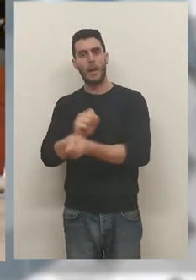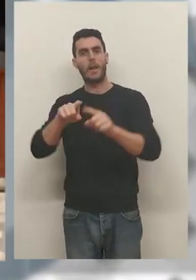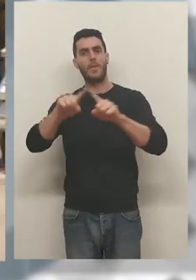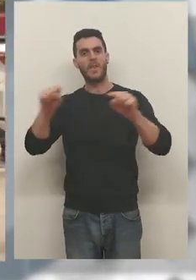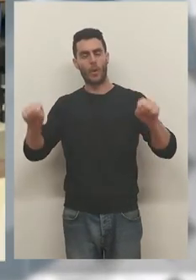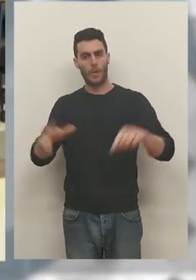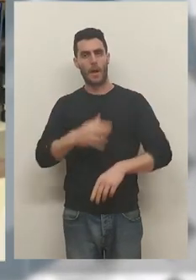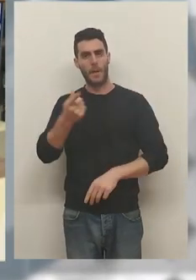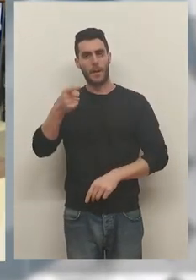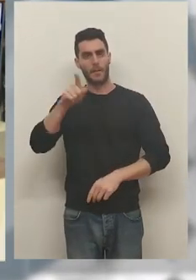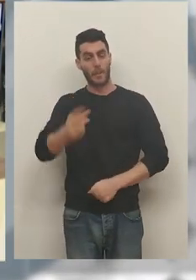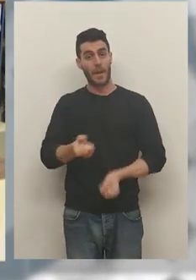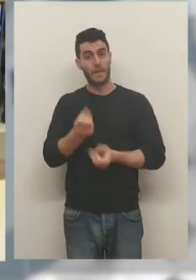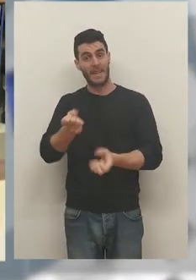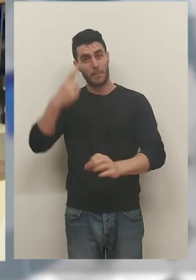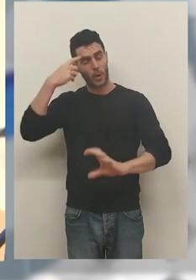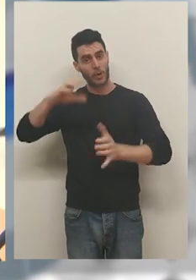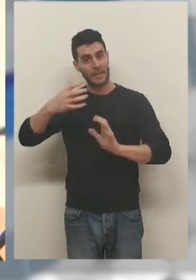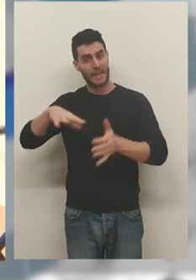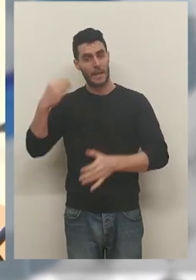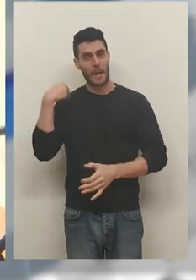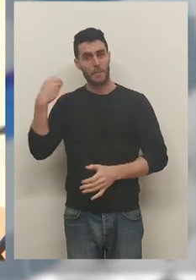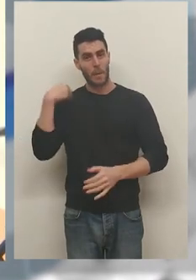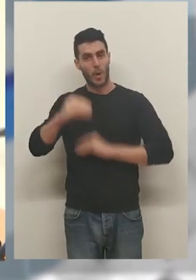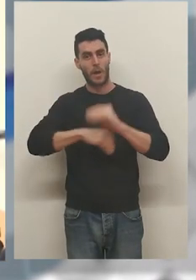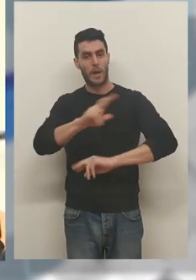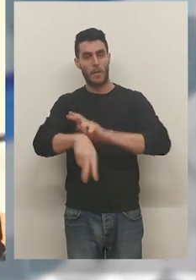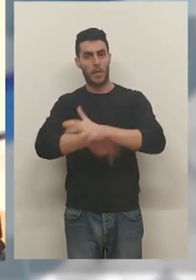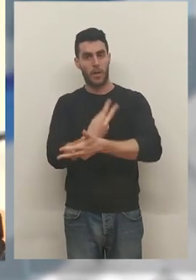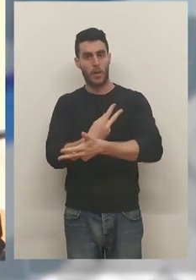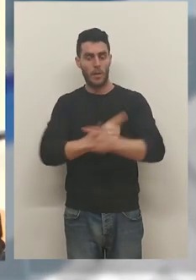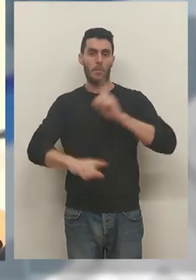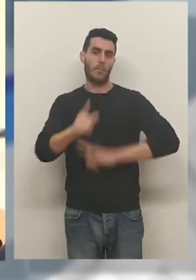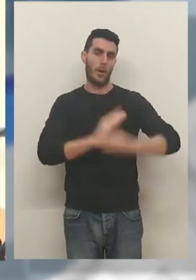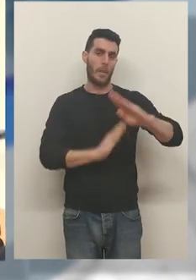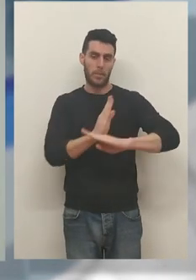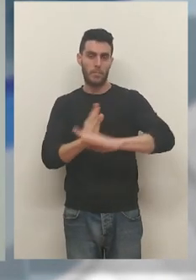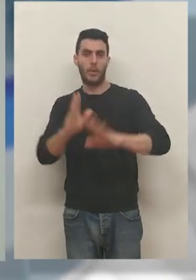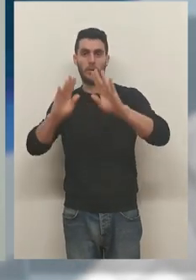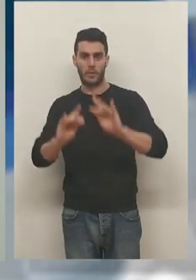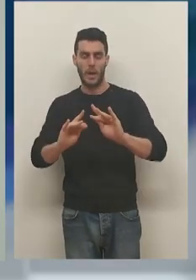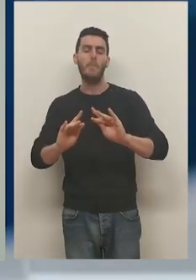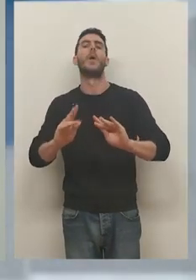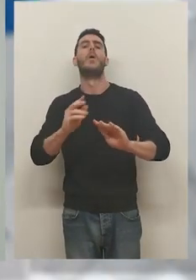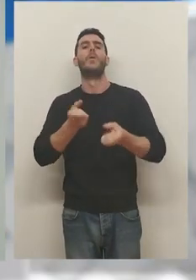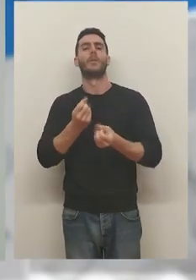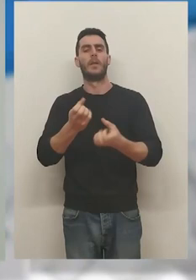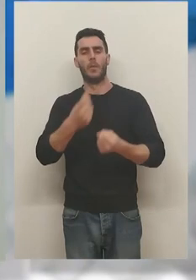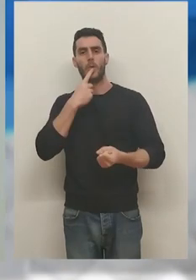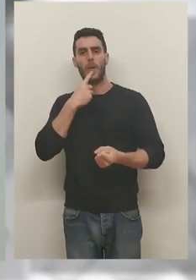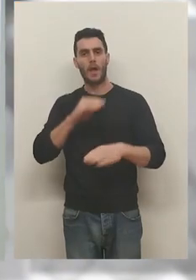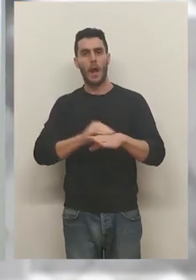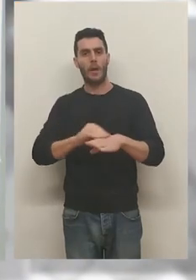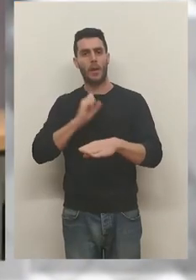cárcel de Segovia además según su testimonio que ha realizado por videoconferencia tras repetidos problemas de conexión no tenía